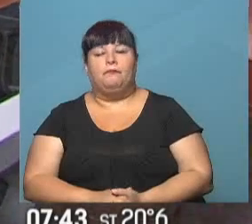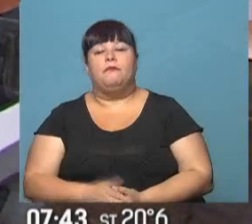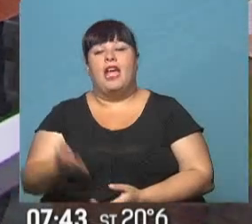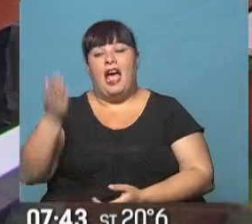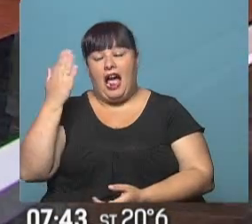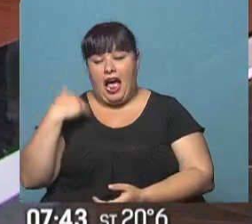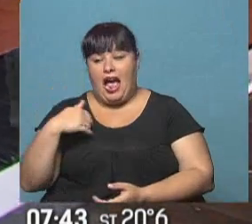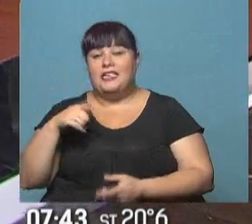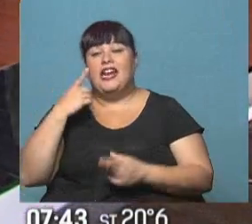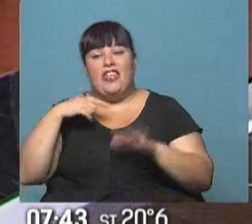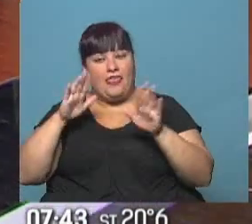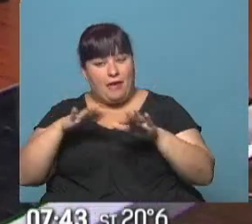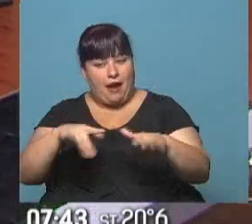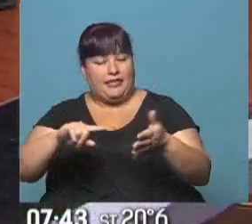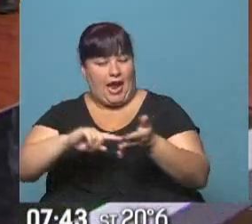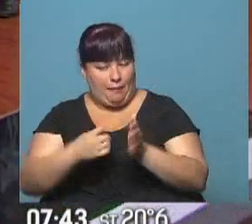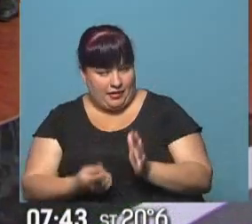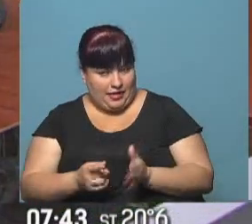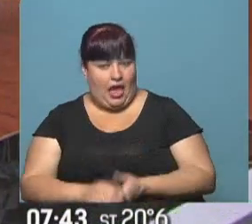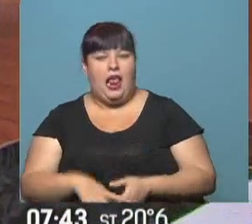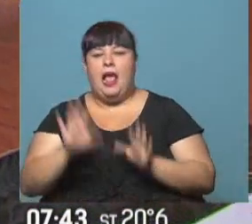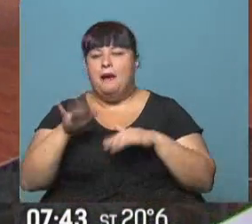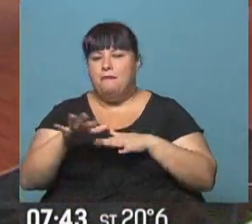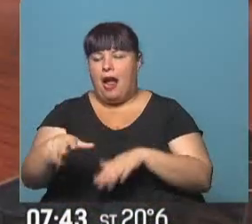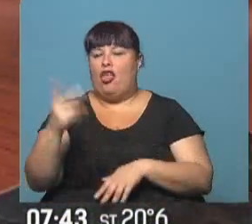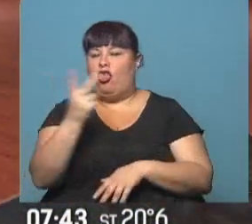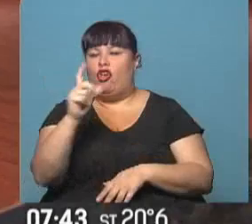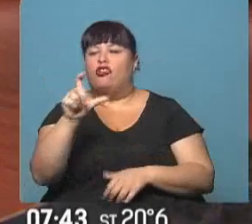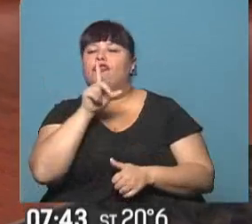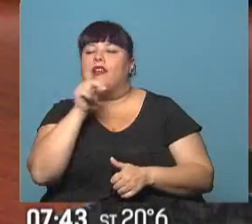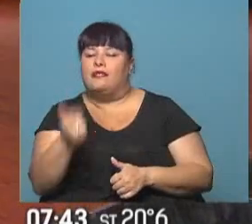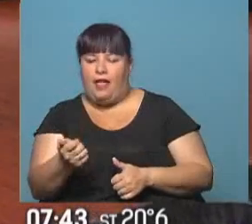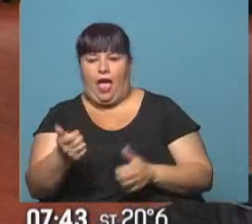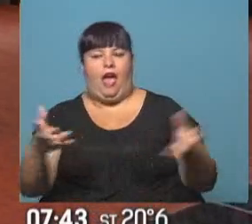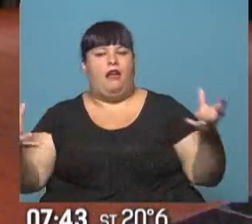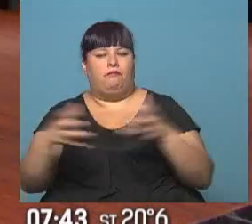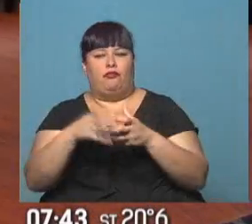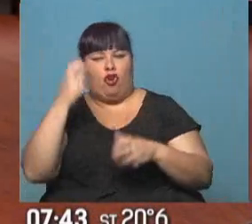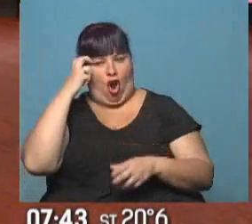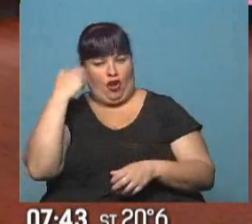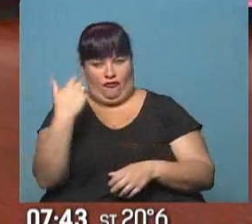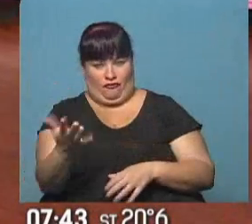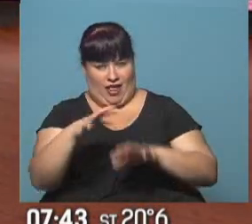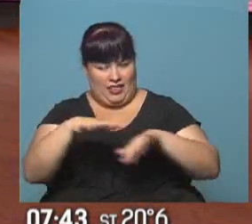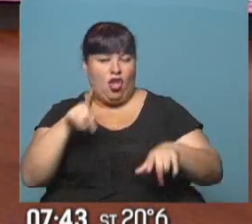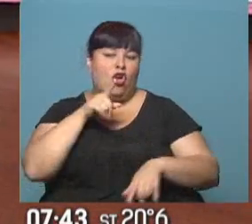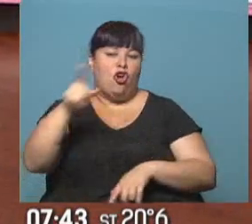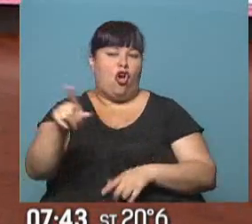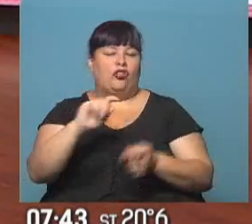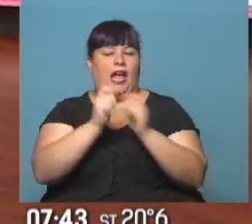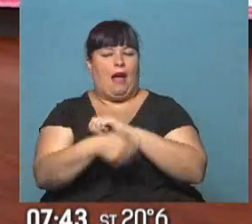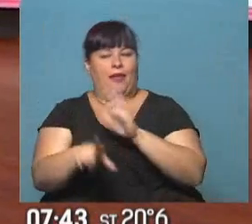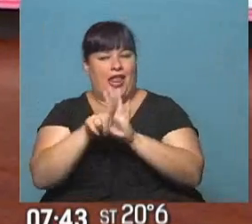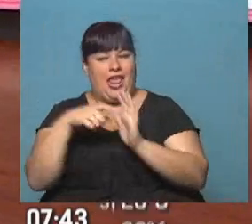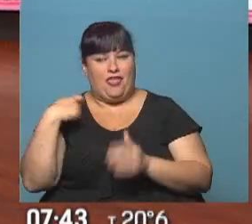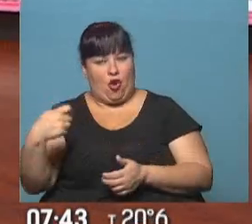Ayer una jornada de movilizaciones en la ciudad de Buenos Aires, marchas de las dos CTA, concentración frente al Congreso de la Nación en contra de las